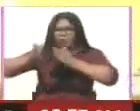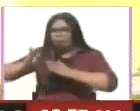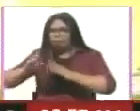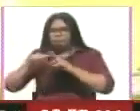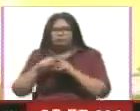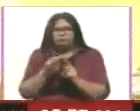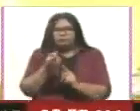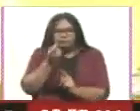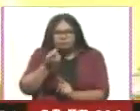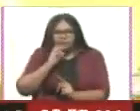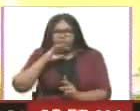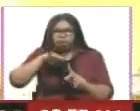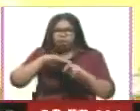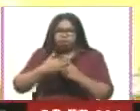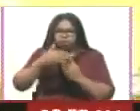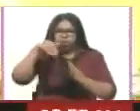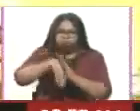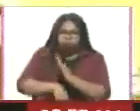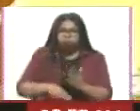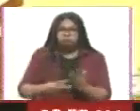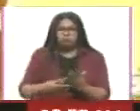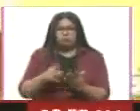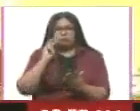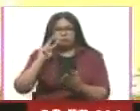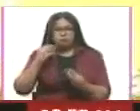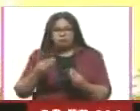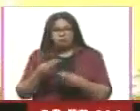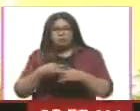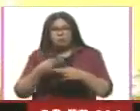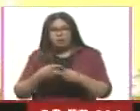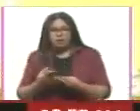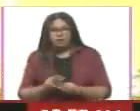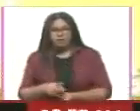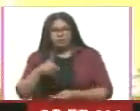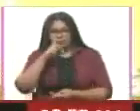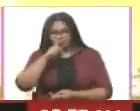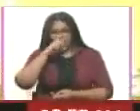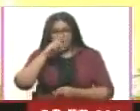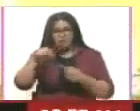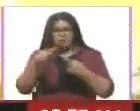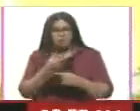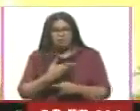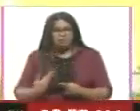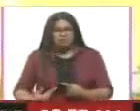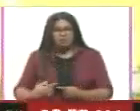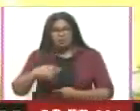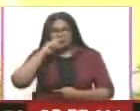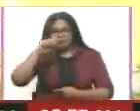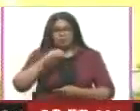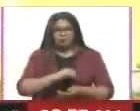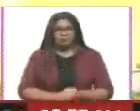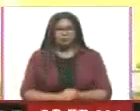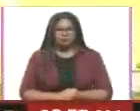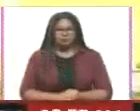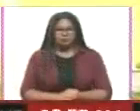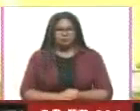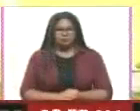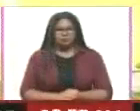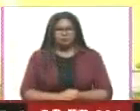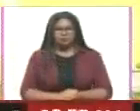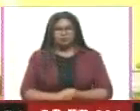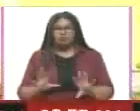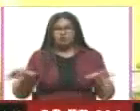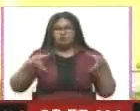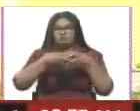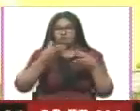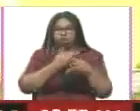por situaciones similares a la que ocurrió en el pasillo. Un año después, el presidente Nicolás Maduro creó la Comisión Presidencial para la